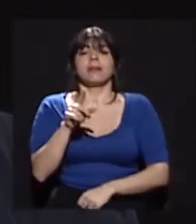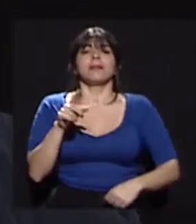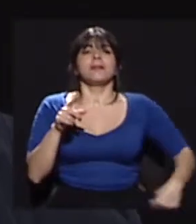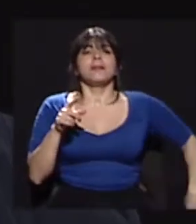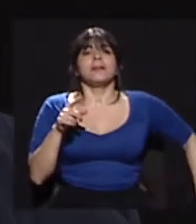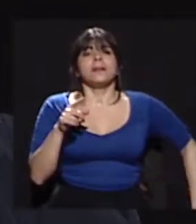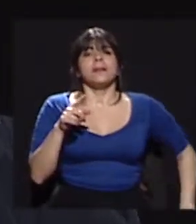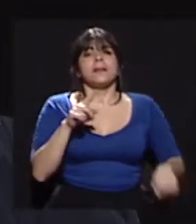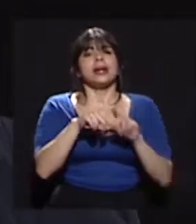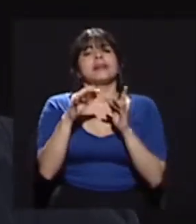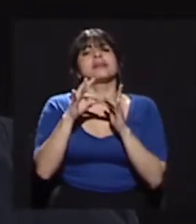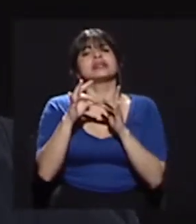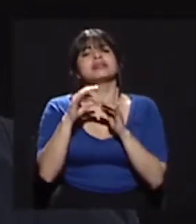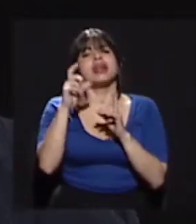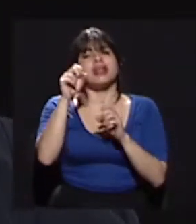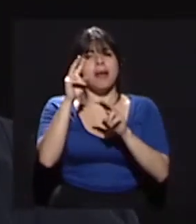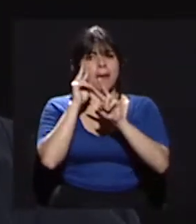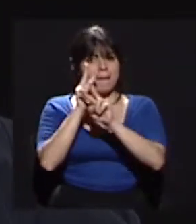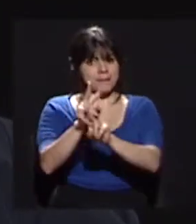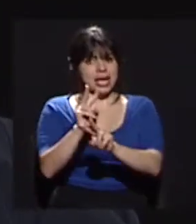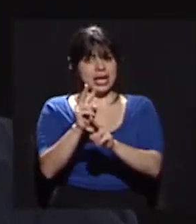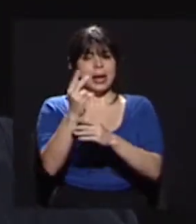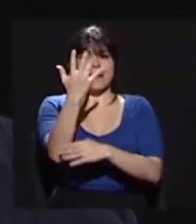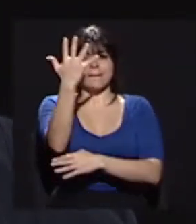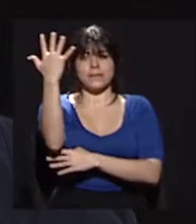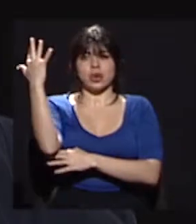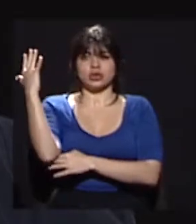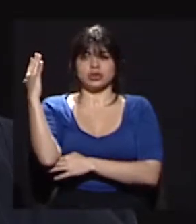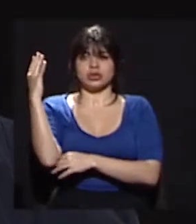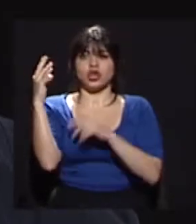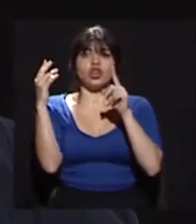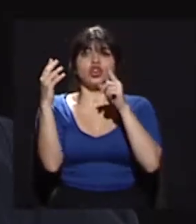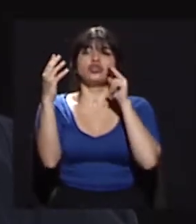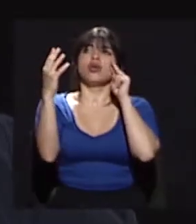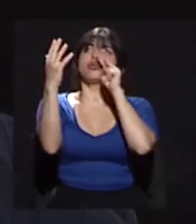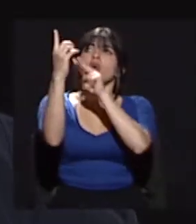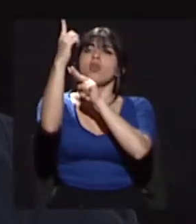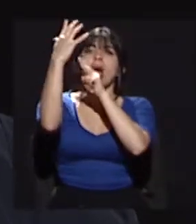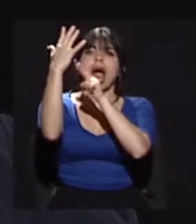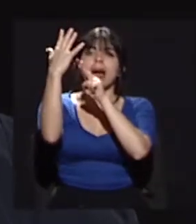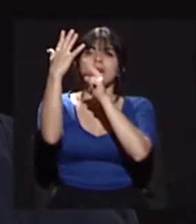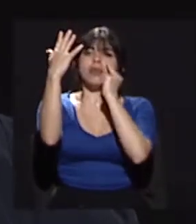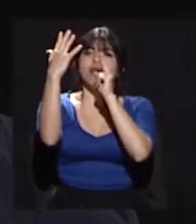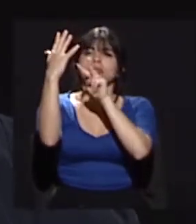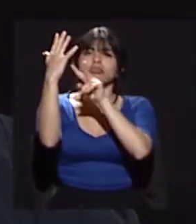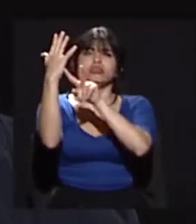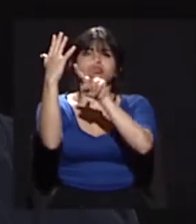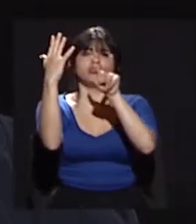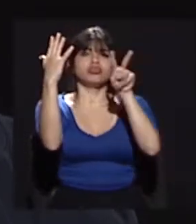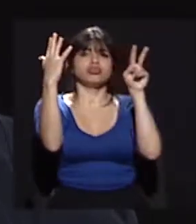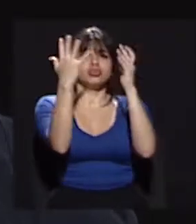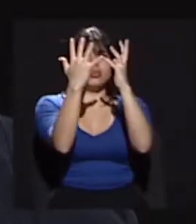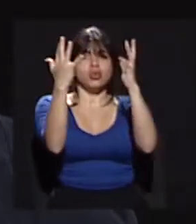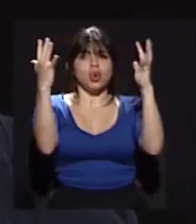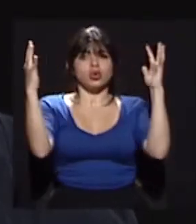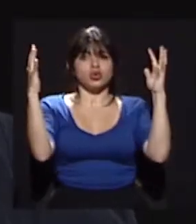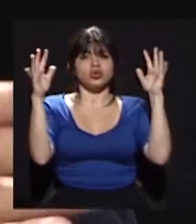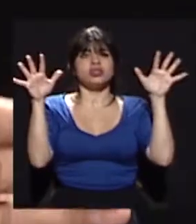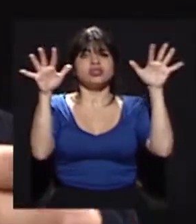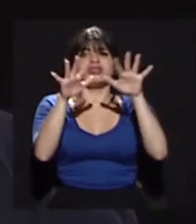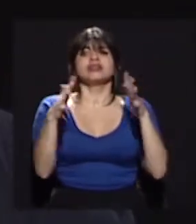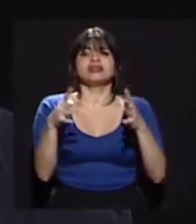todo creo que hay que ver el bosque no solamente los árboles y el bosque requiere que costa rica avance